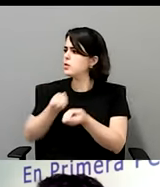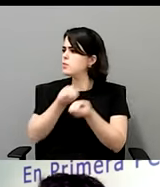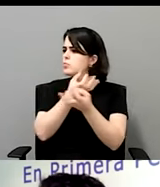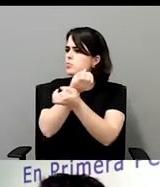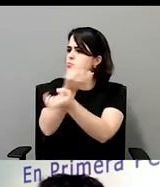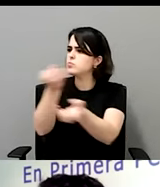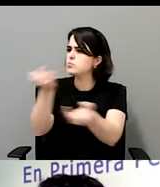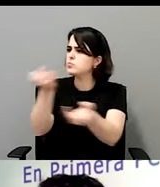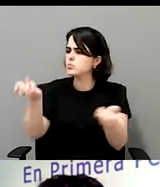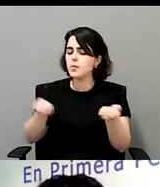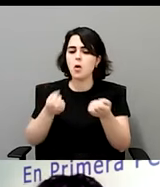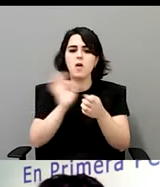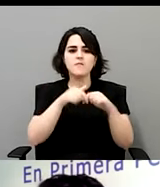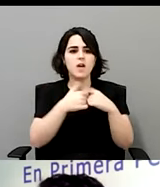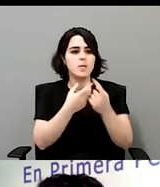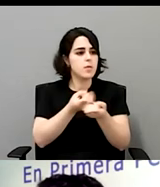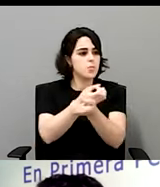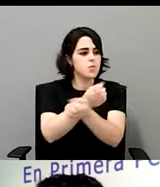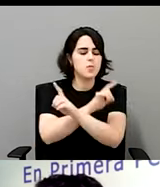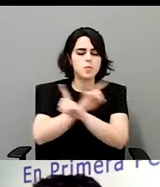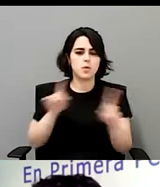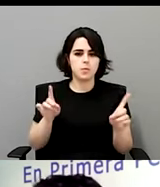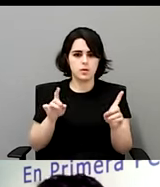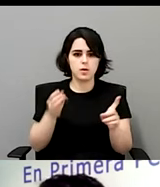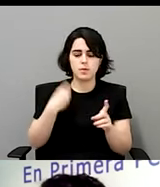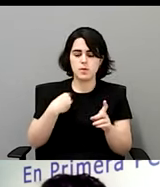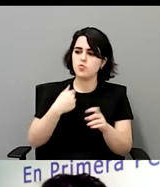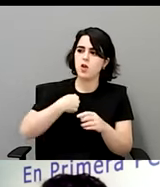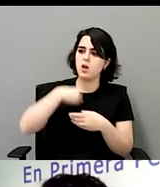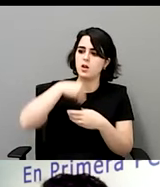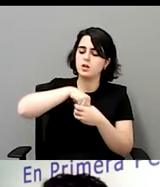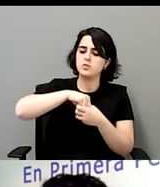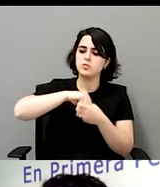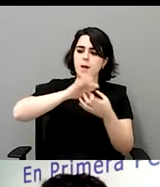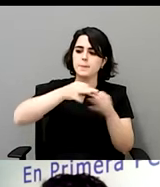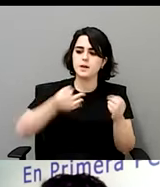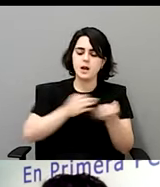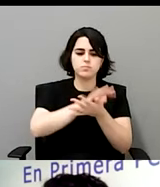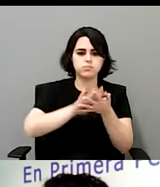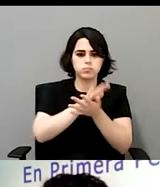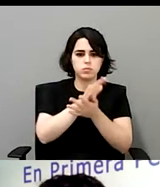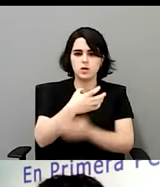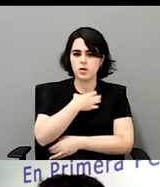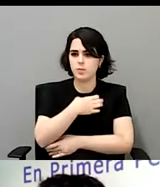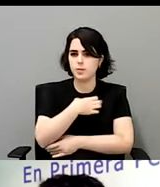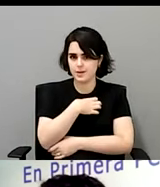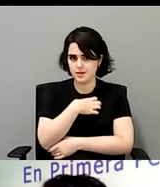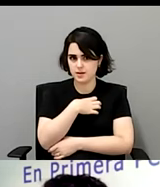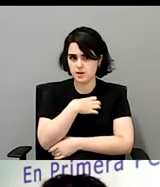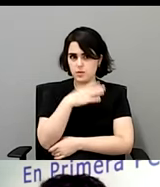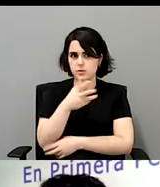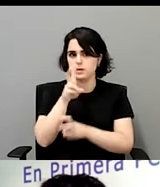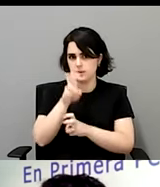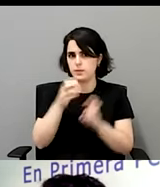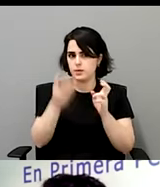familia, lo que yo he hablado con mis amigas, que eso es importante, ¿no? El